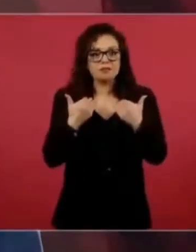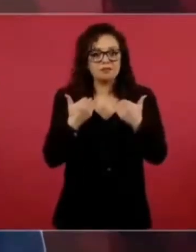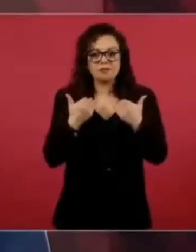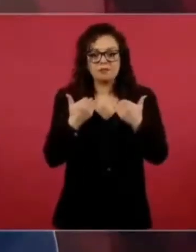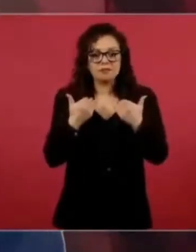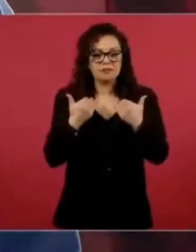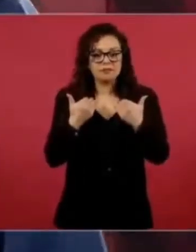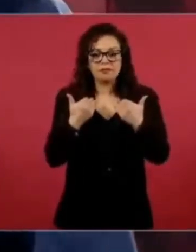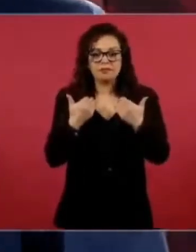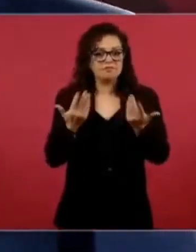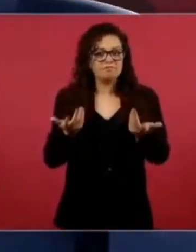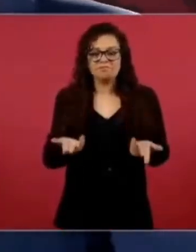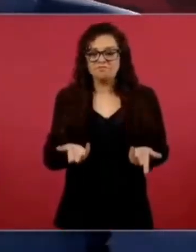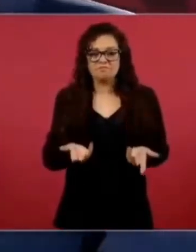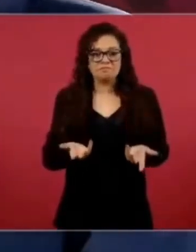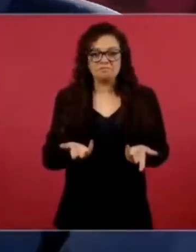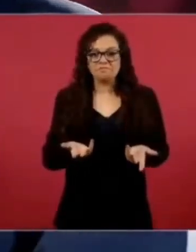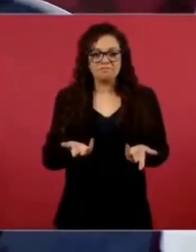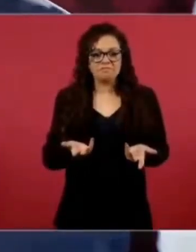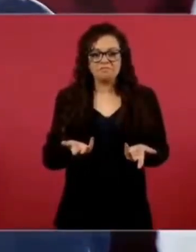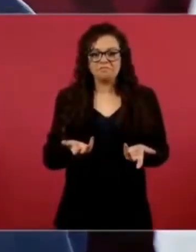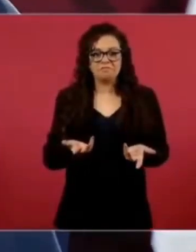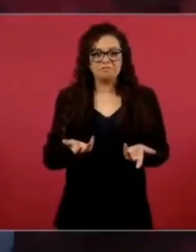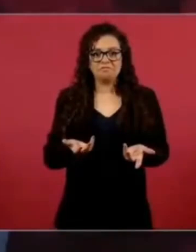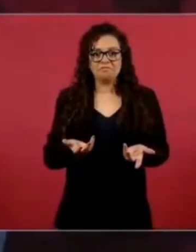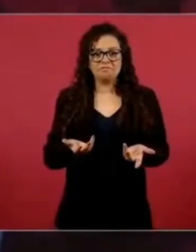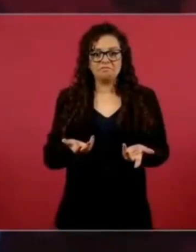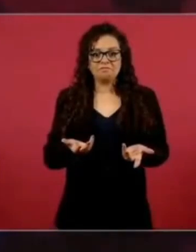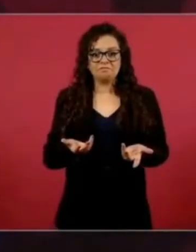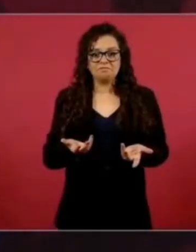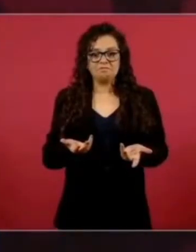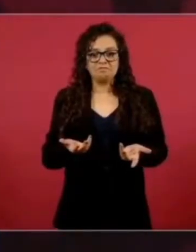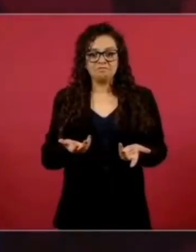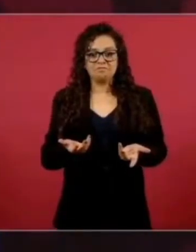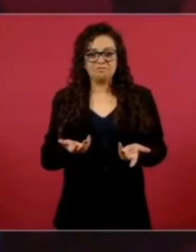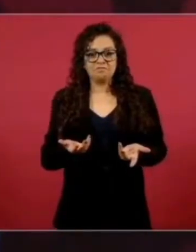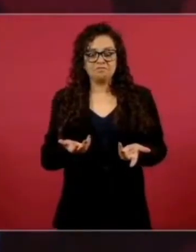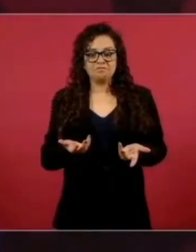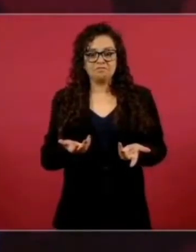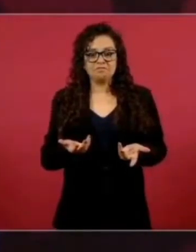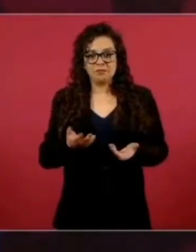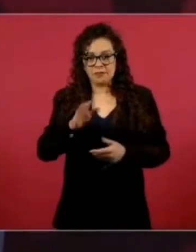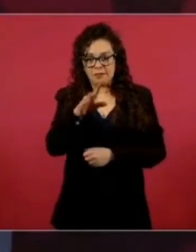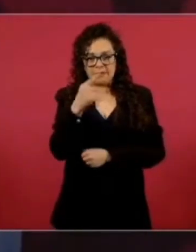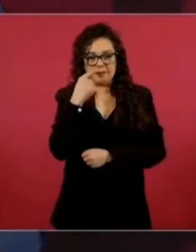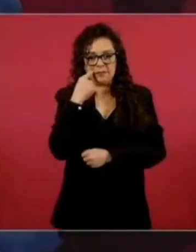es discutible, ¿no? En América Latina,